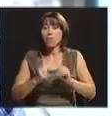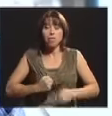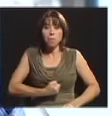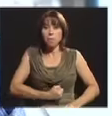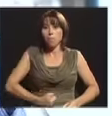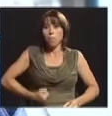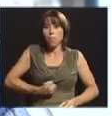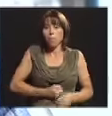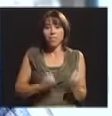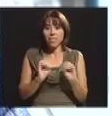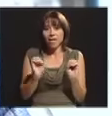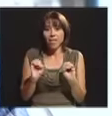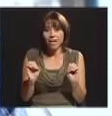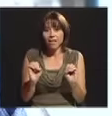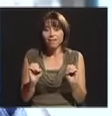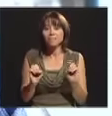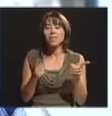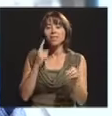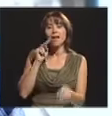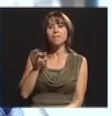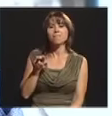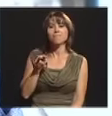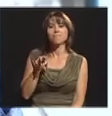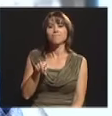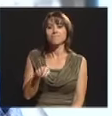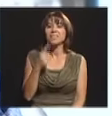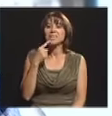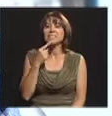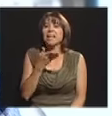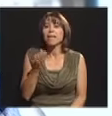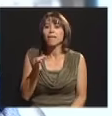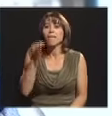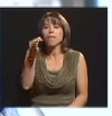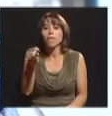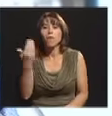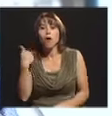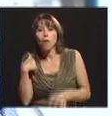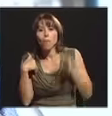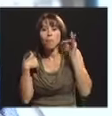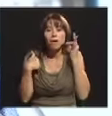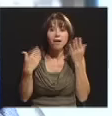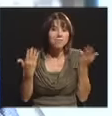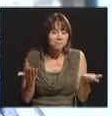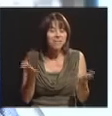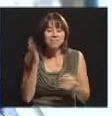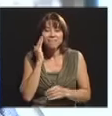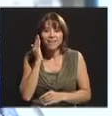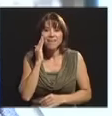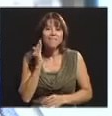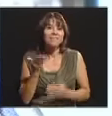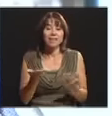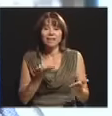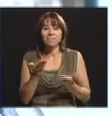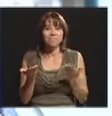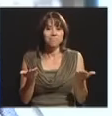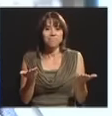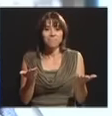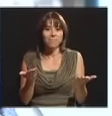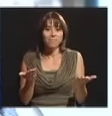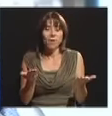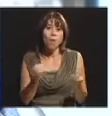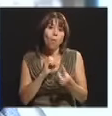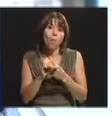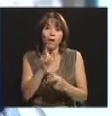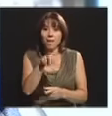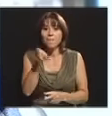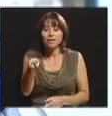ultrasonidos ni nada les daba el el que les iban a regalar a los a los bebés verad fuera mujer fuera